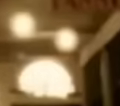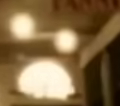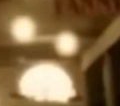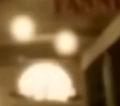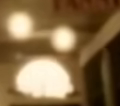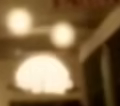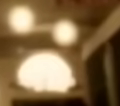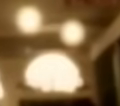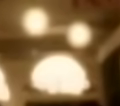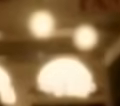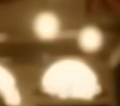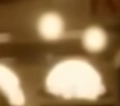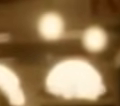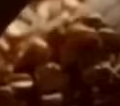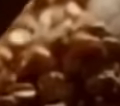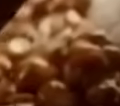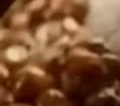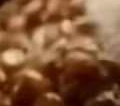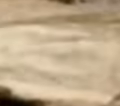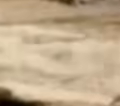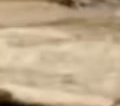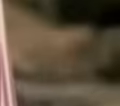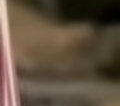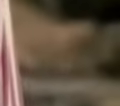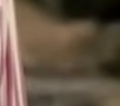Honduras, Xiomara Castro.